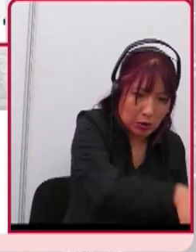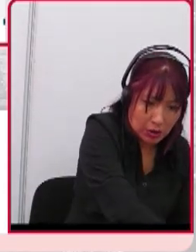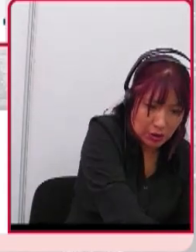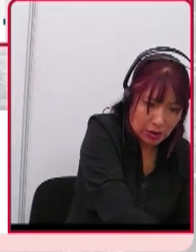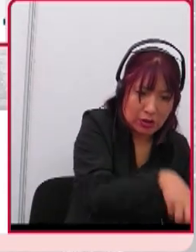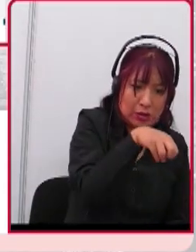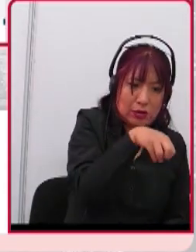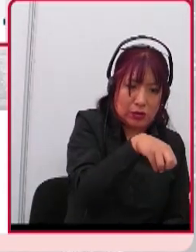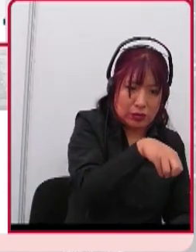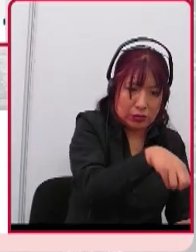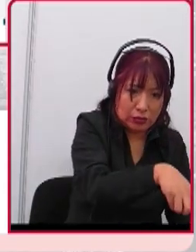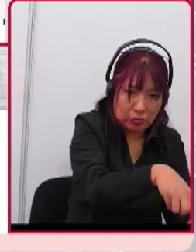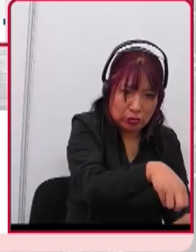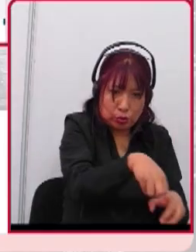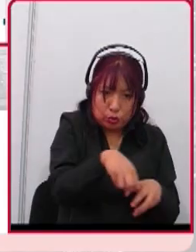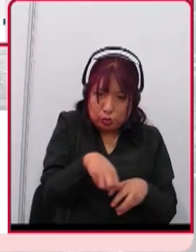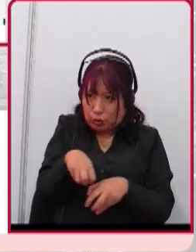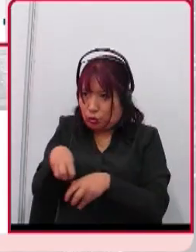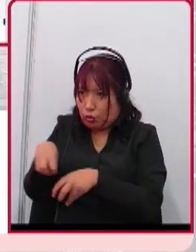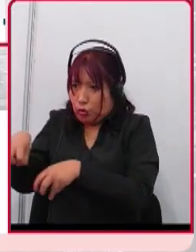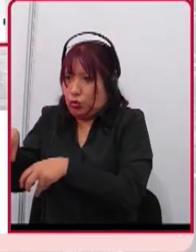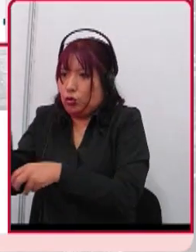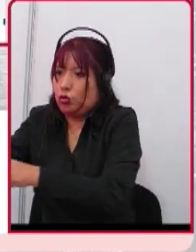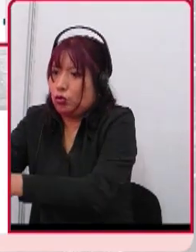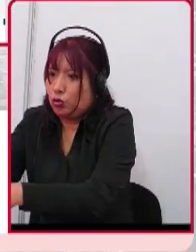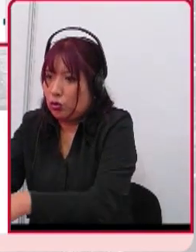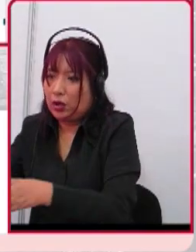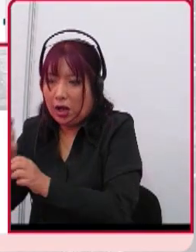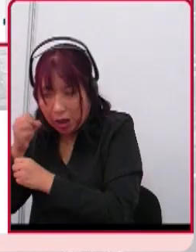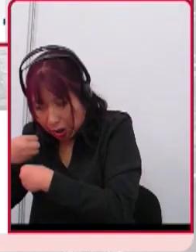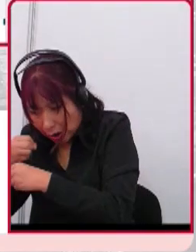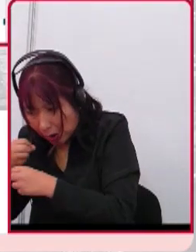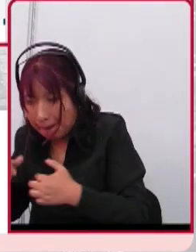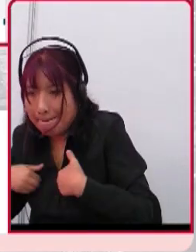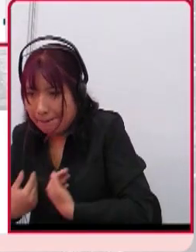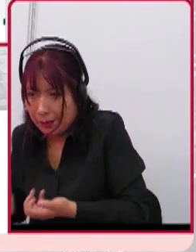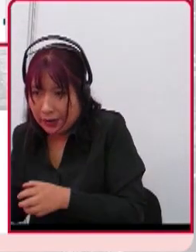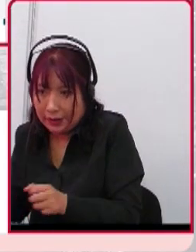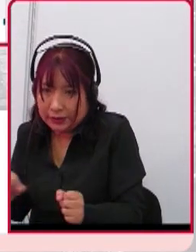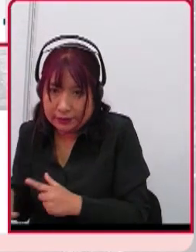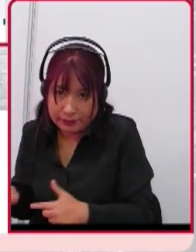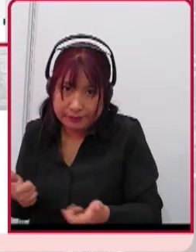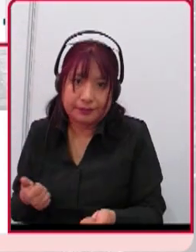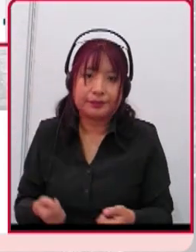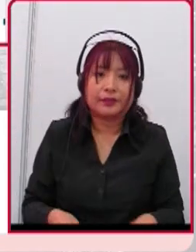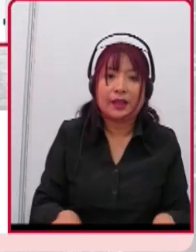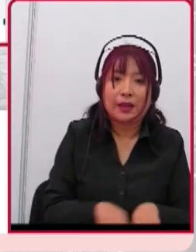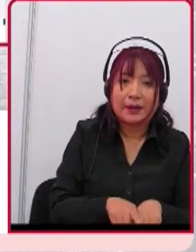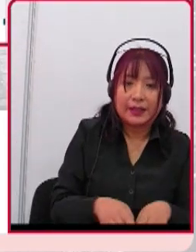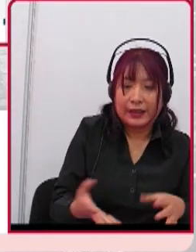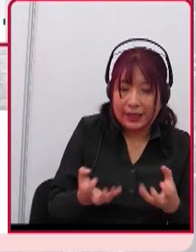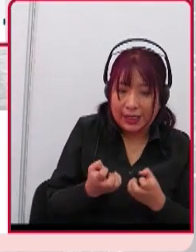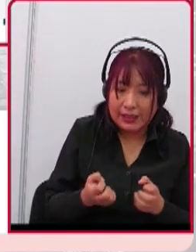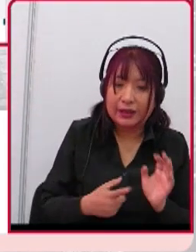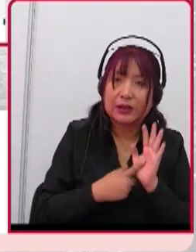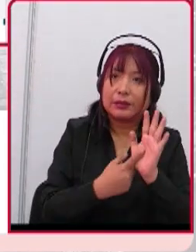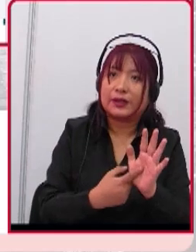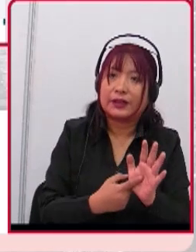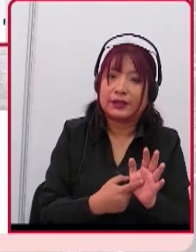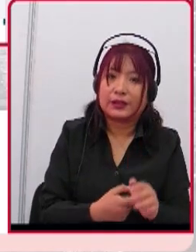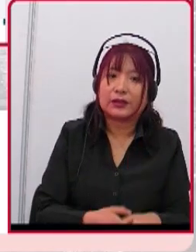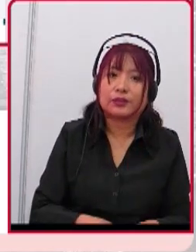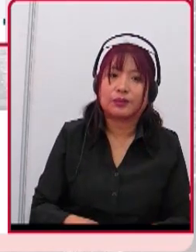visión infrarroja que se presentaba en este apartado. Y por último, queríamos proponer un sistema